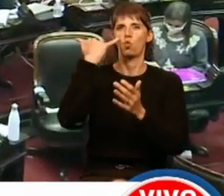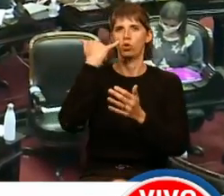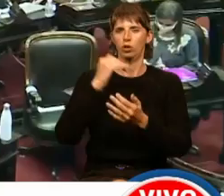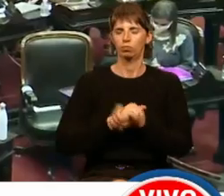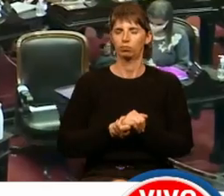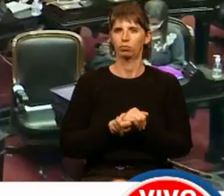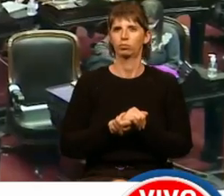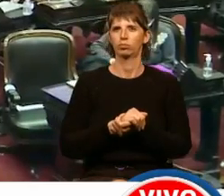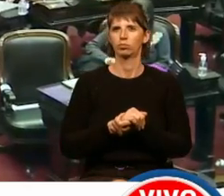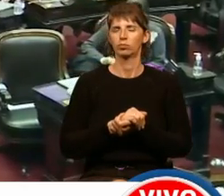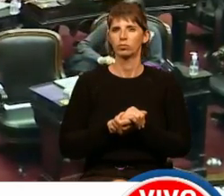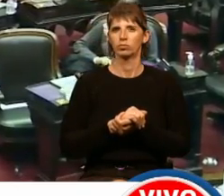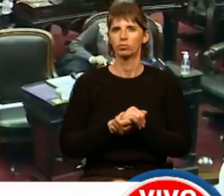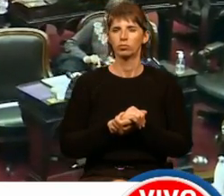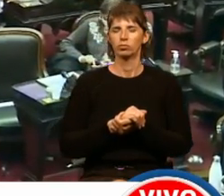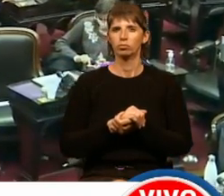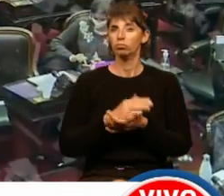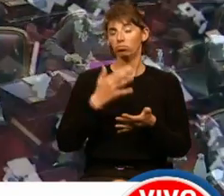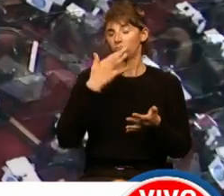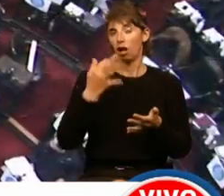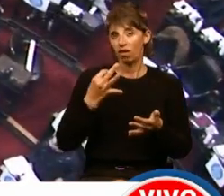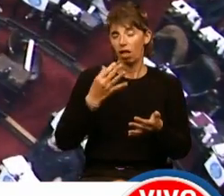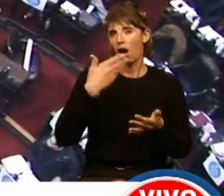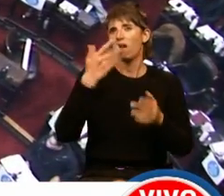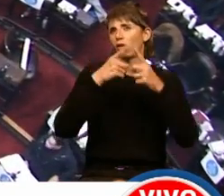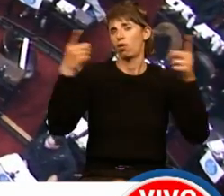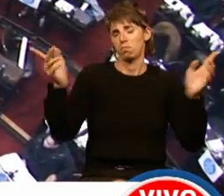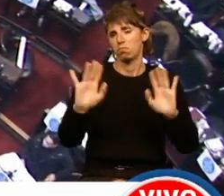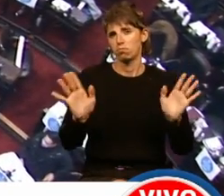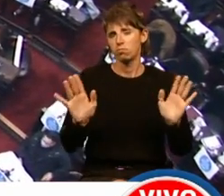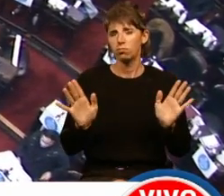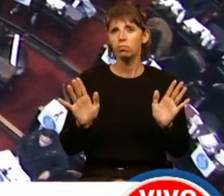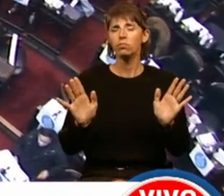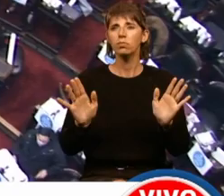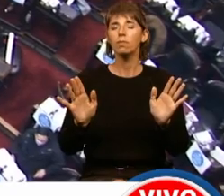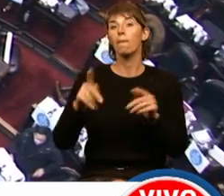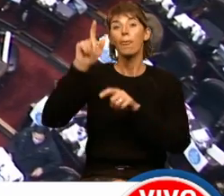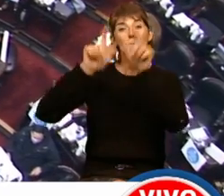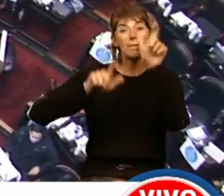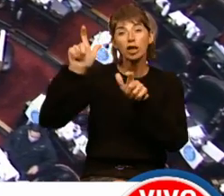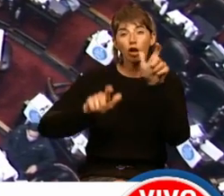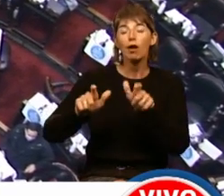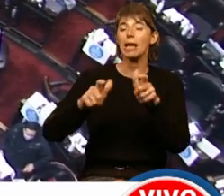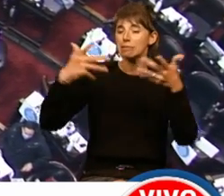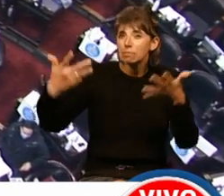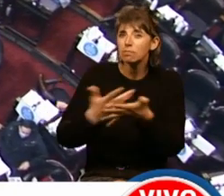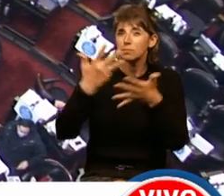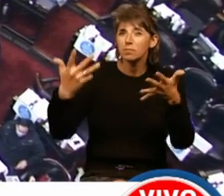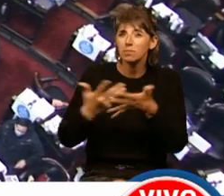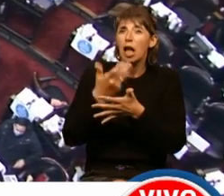simplemente no hacer la larga y decirles que la gente que sufre de frío